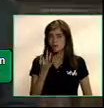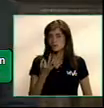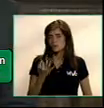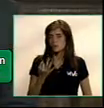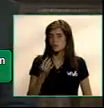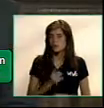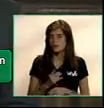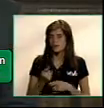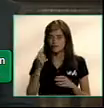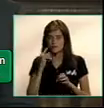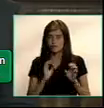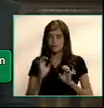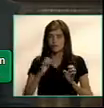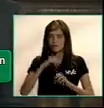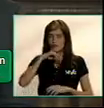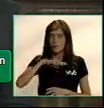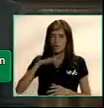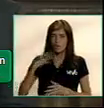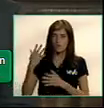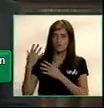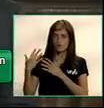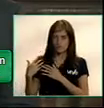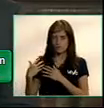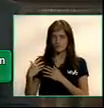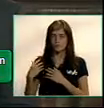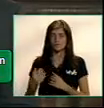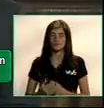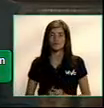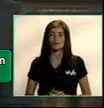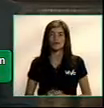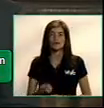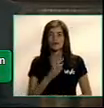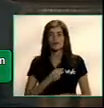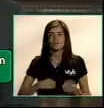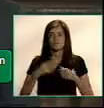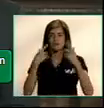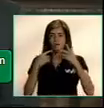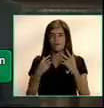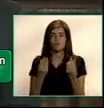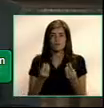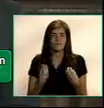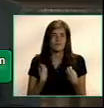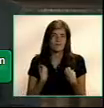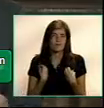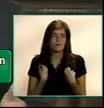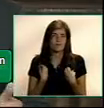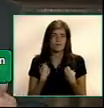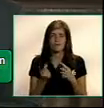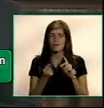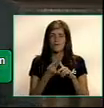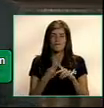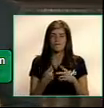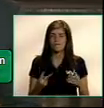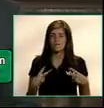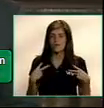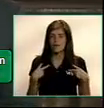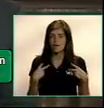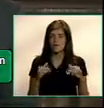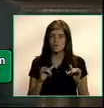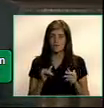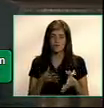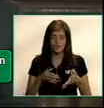que ser revisado por los historiadores, ¿no? El comandante Chávez tuvo varias vidas. Su primera vida allí, donde